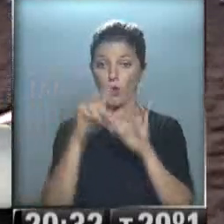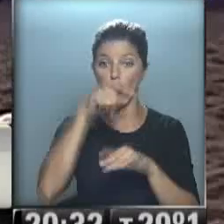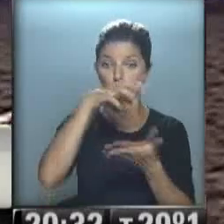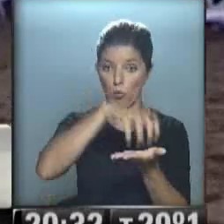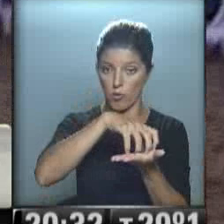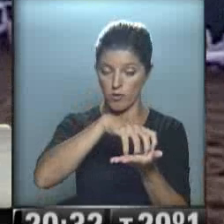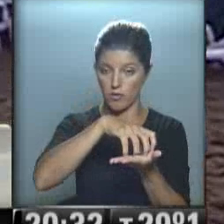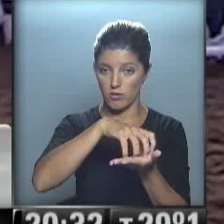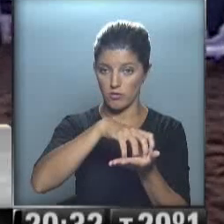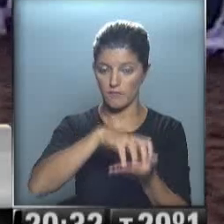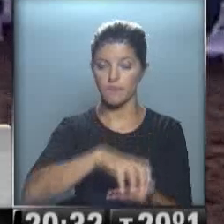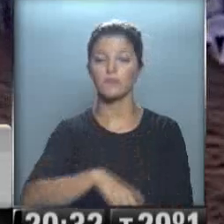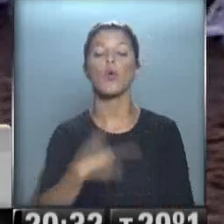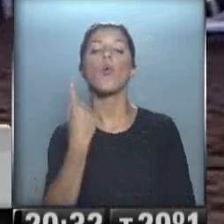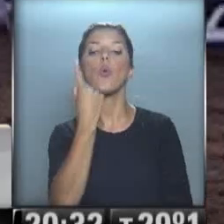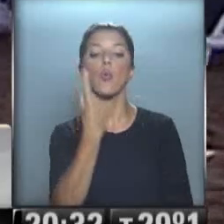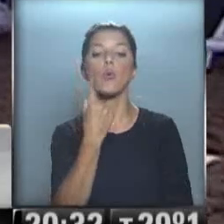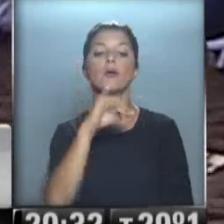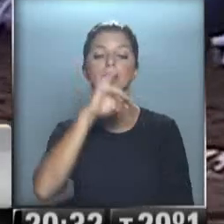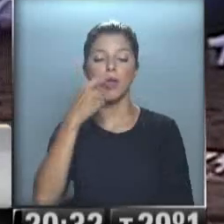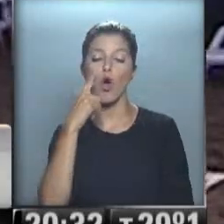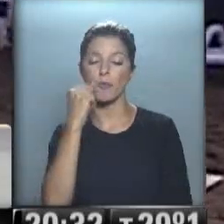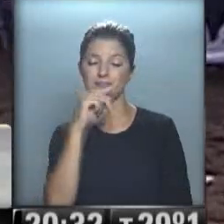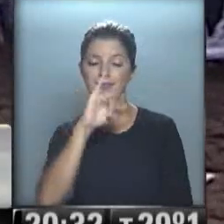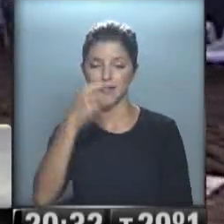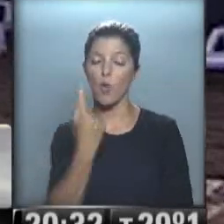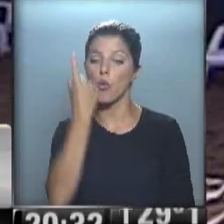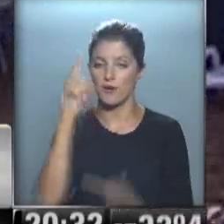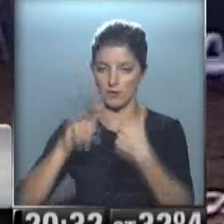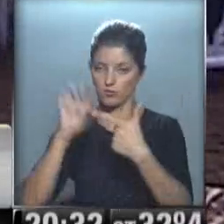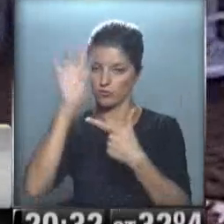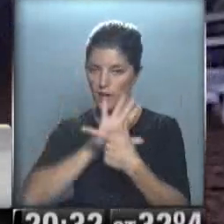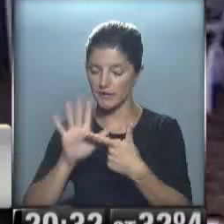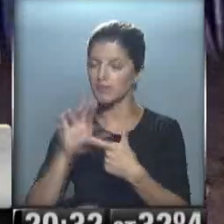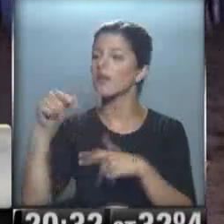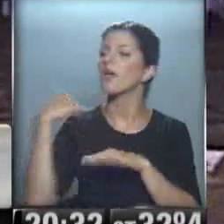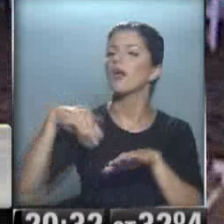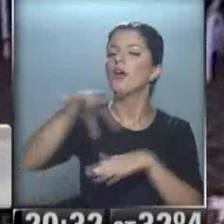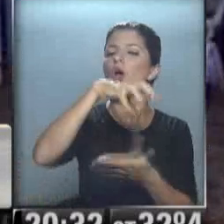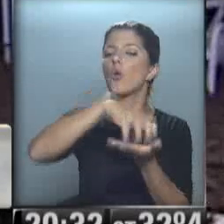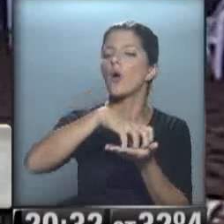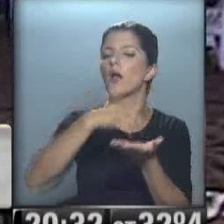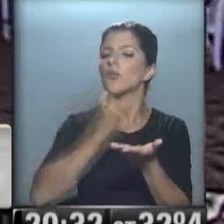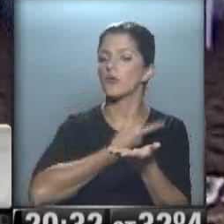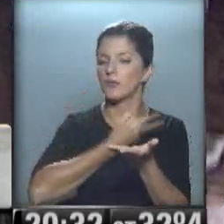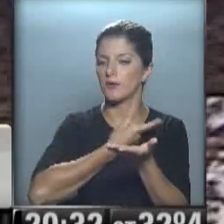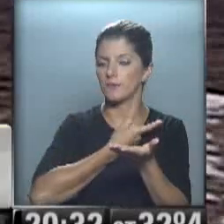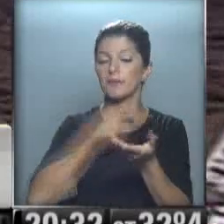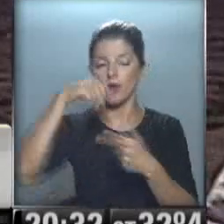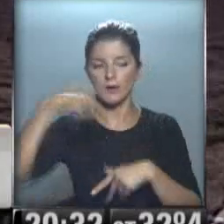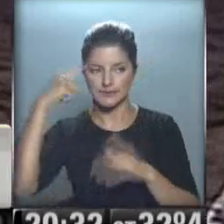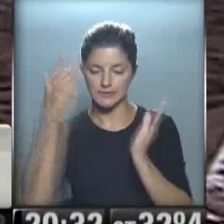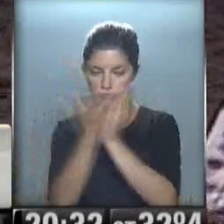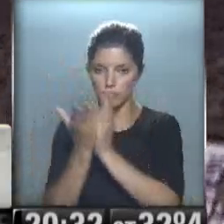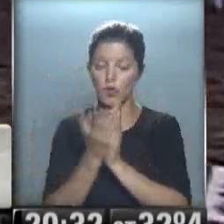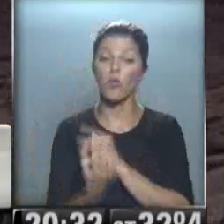así sí una solamente una de ellas Y a dónde sería trasladada bueno estamos analizando en función